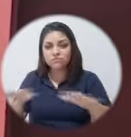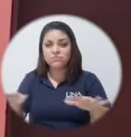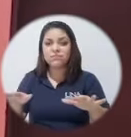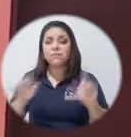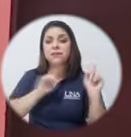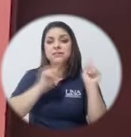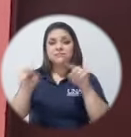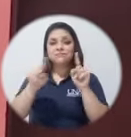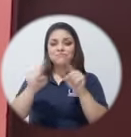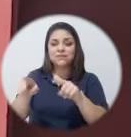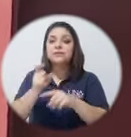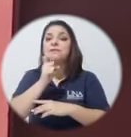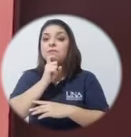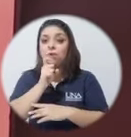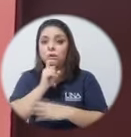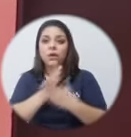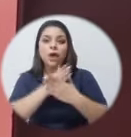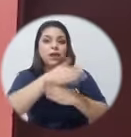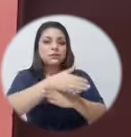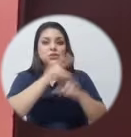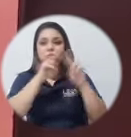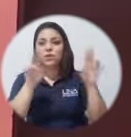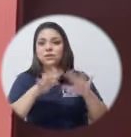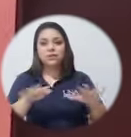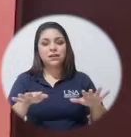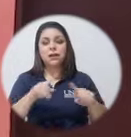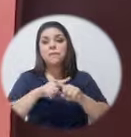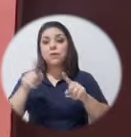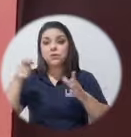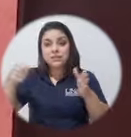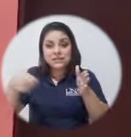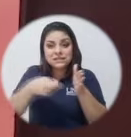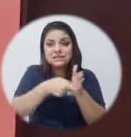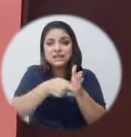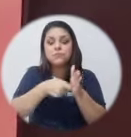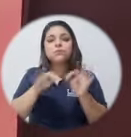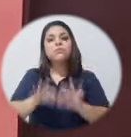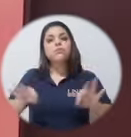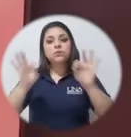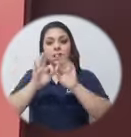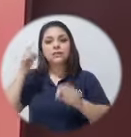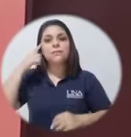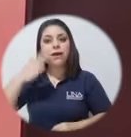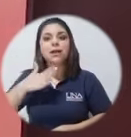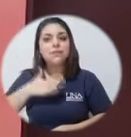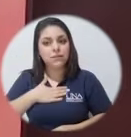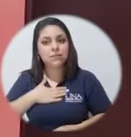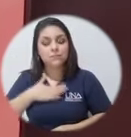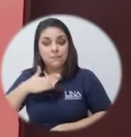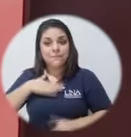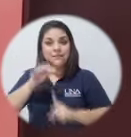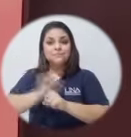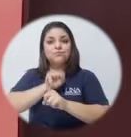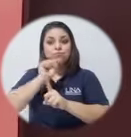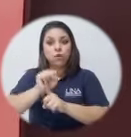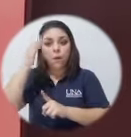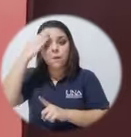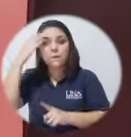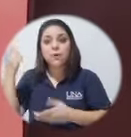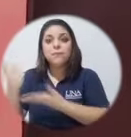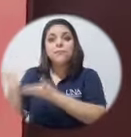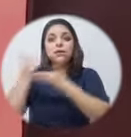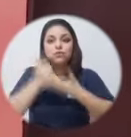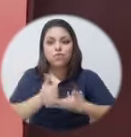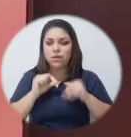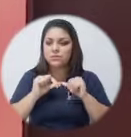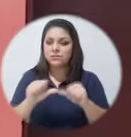con lo que es el acceso a internet. Entonces este chip es demasiado importante para mí, en mi caso, porque me va a facilitar